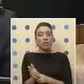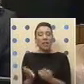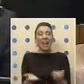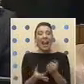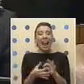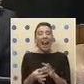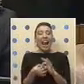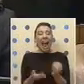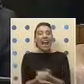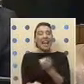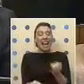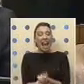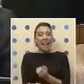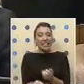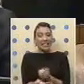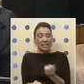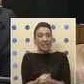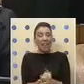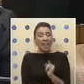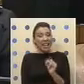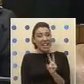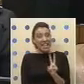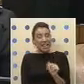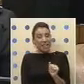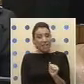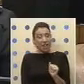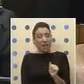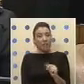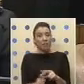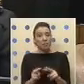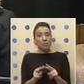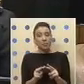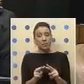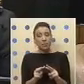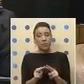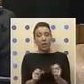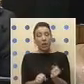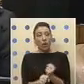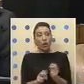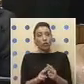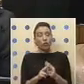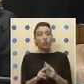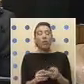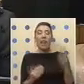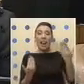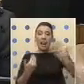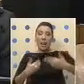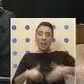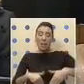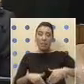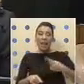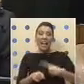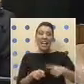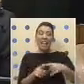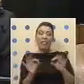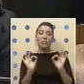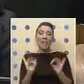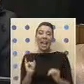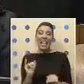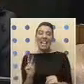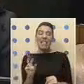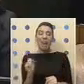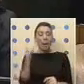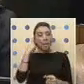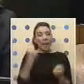del capital. En cuanto al IVA, en la construcción estaremos a favor de restringir el crédito especial de IVA